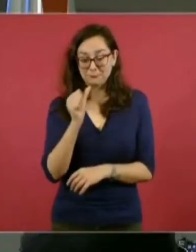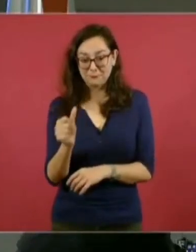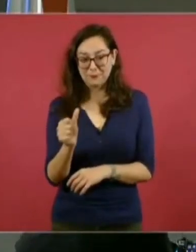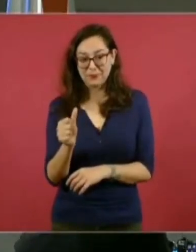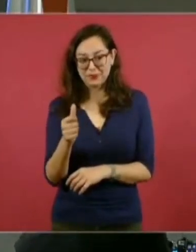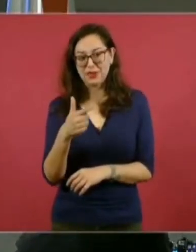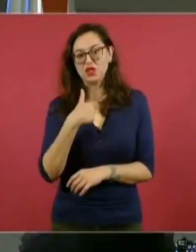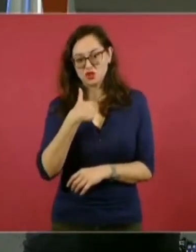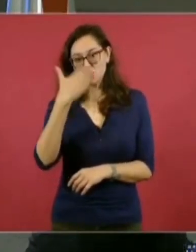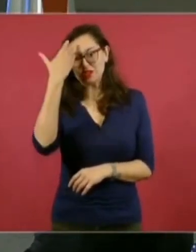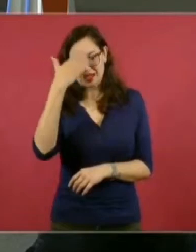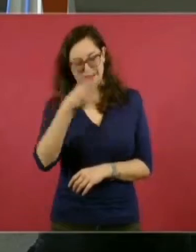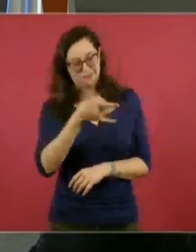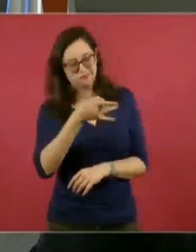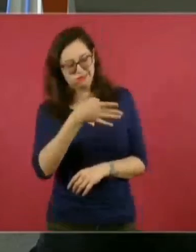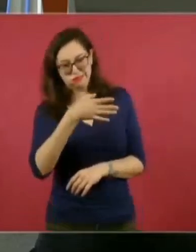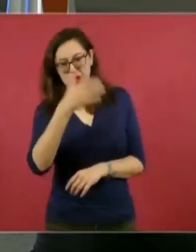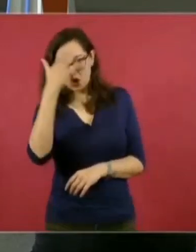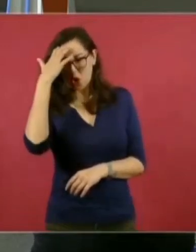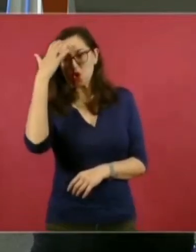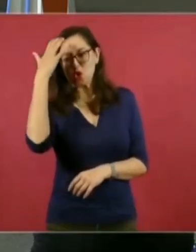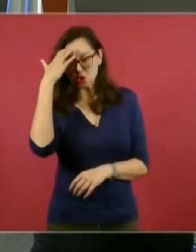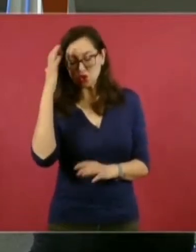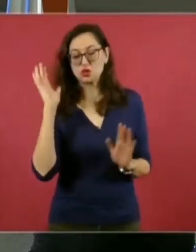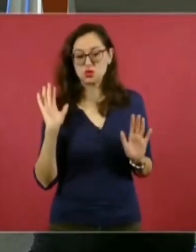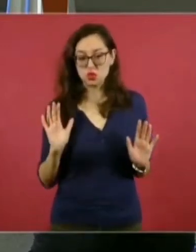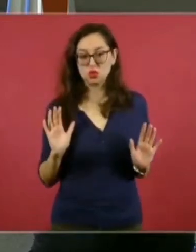quién es esta señora.